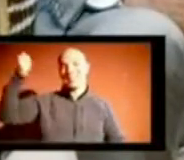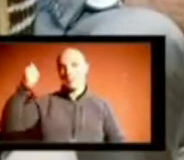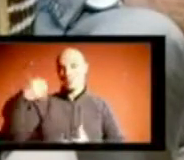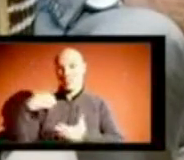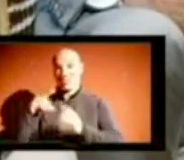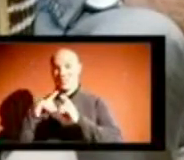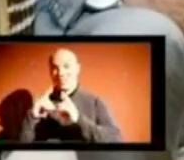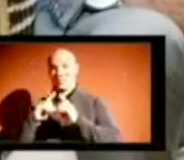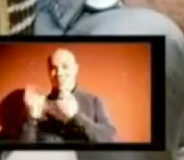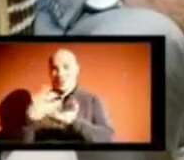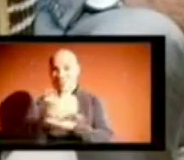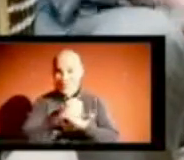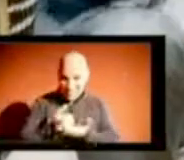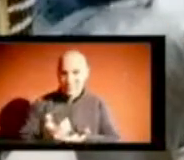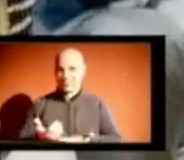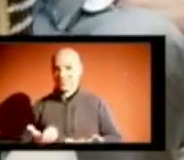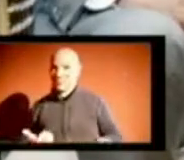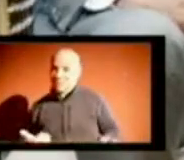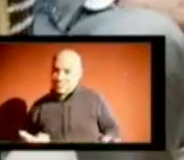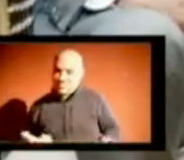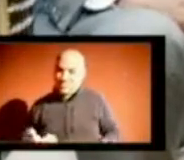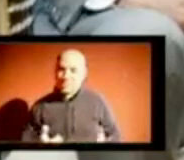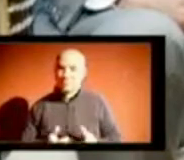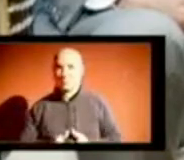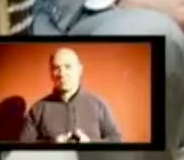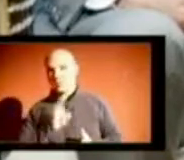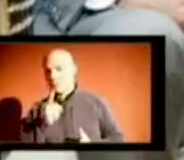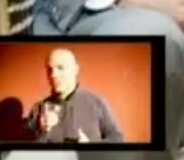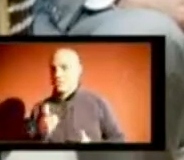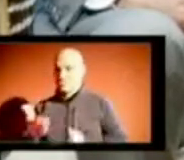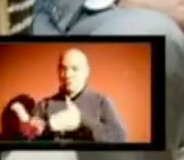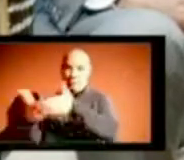una situación como esta. Pero